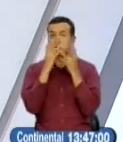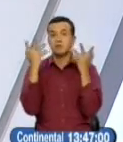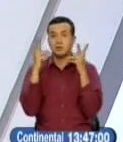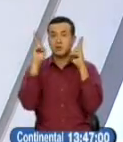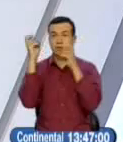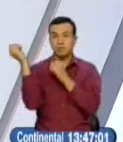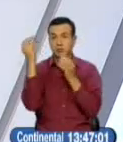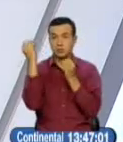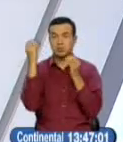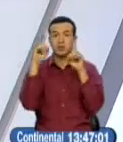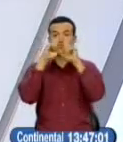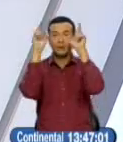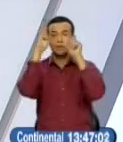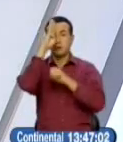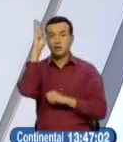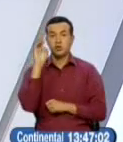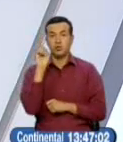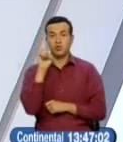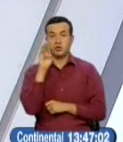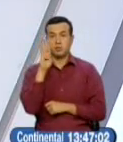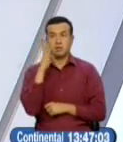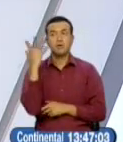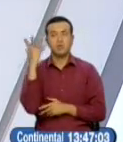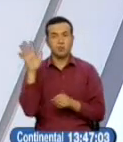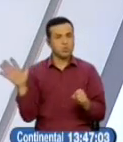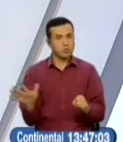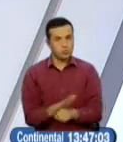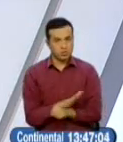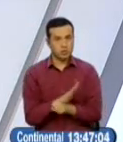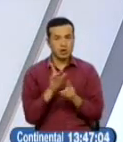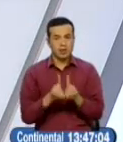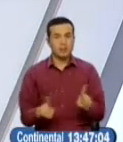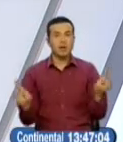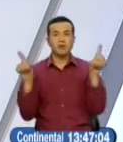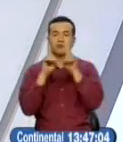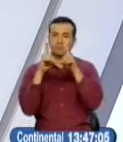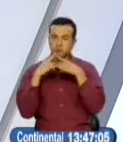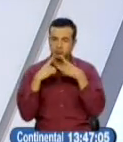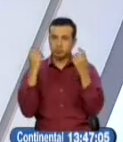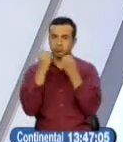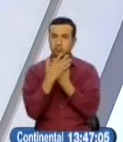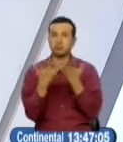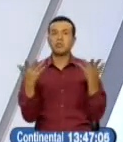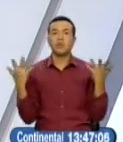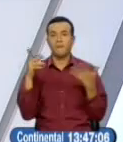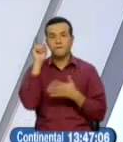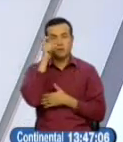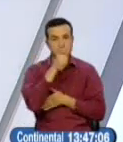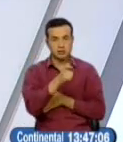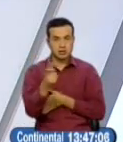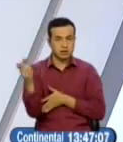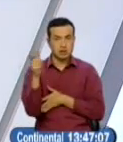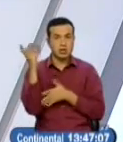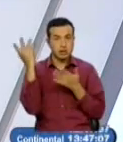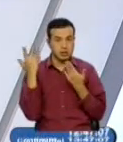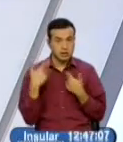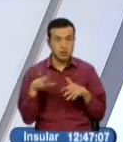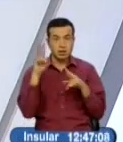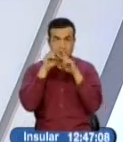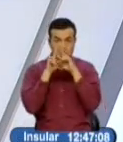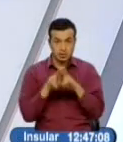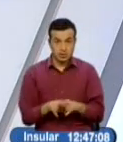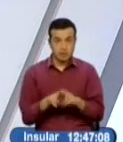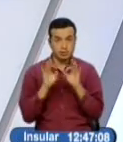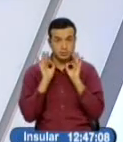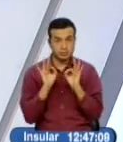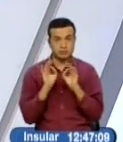caso Odebrecht será compartida de manera íntegra. Dichos datos serán publicados en la página de la Fiscalía una vez que sean verificados.